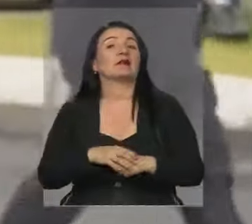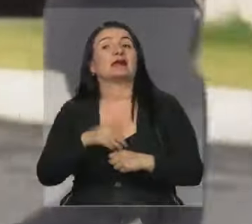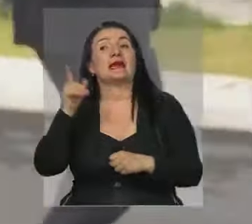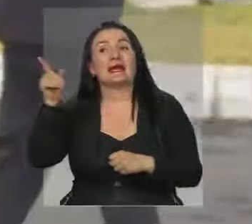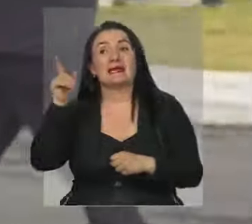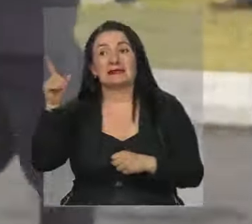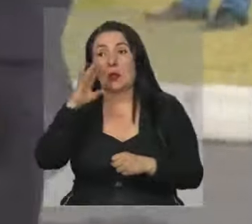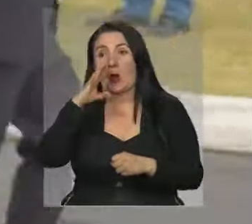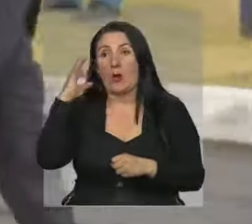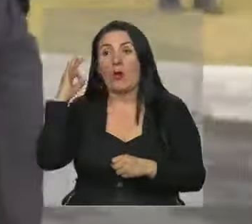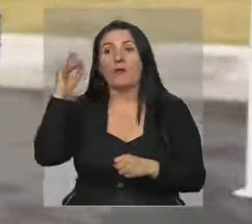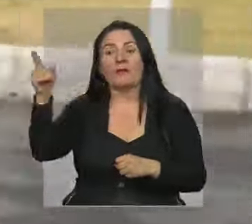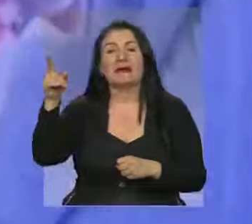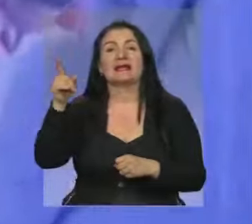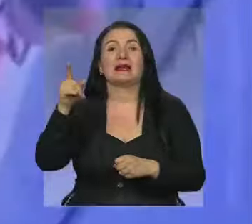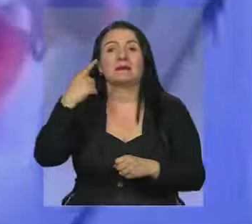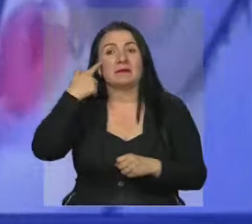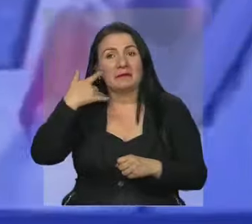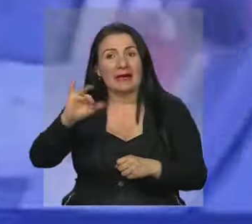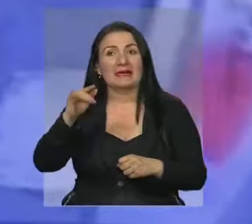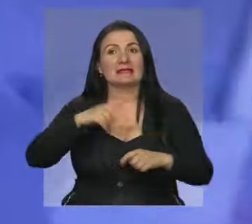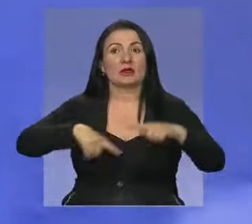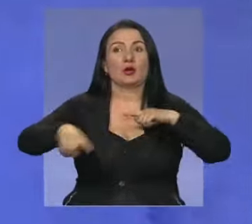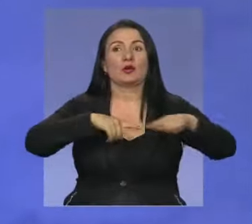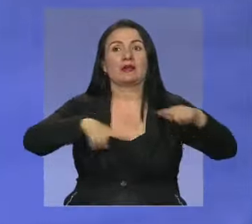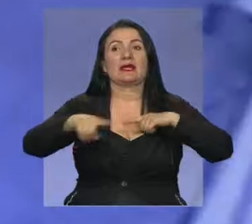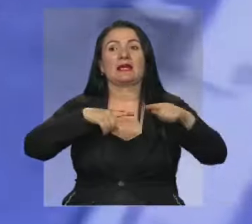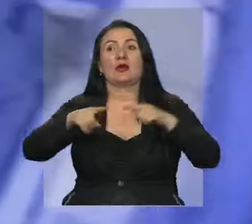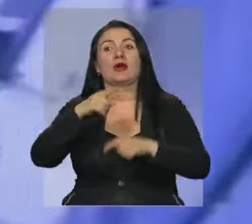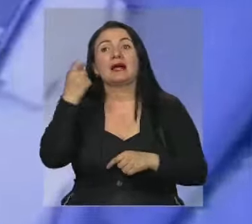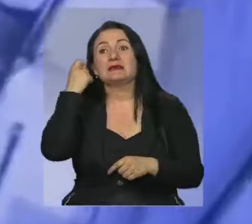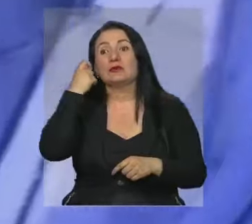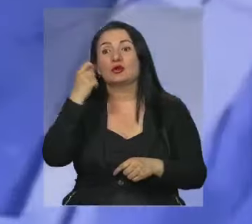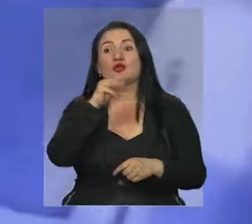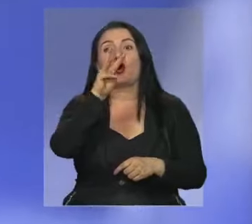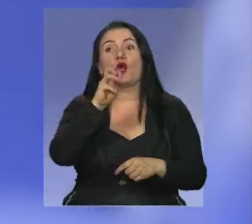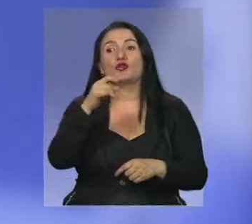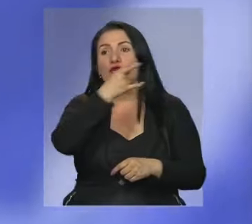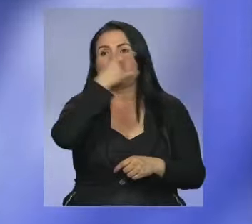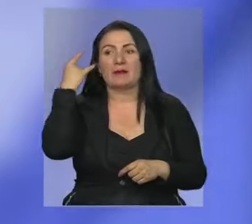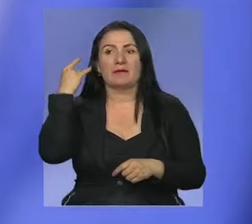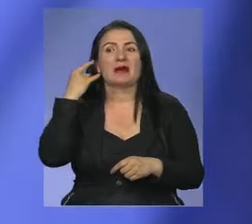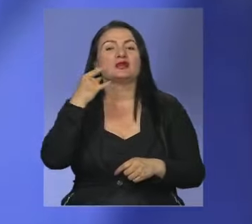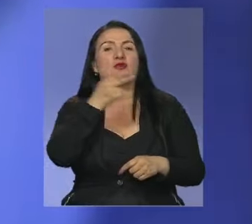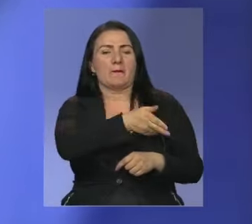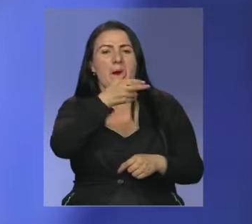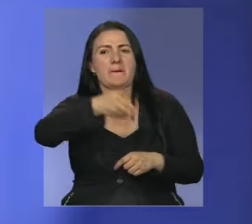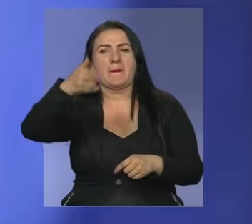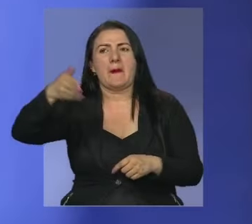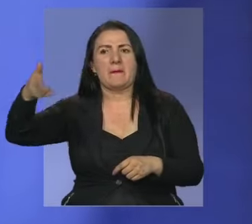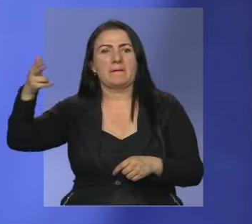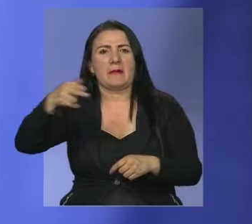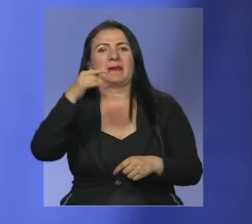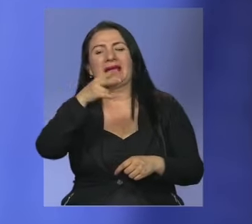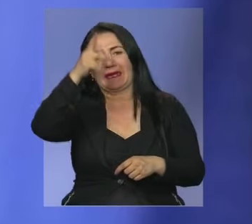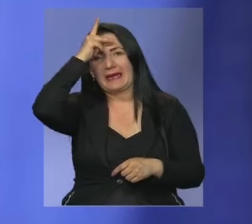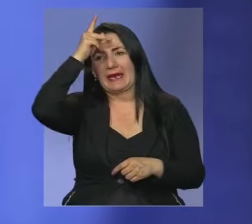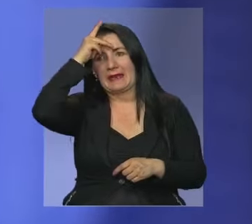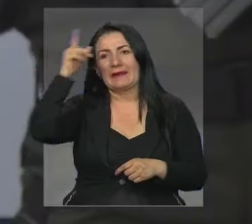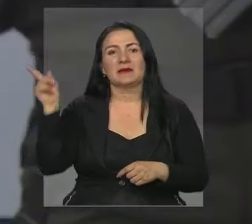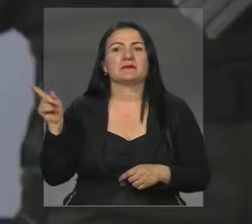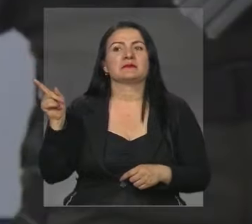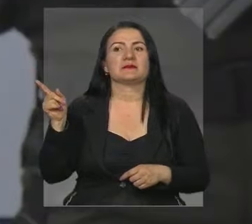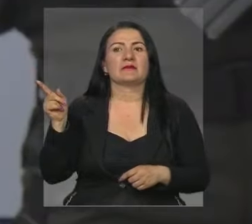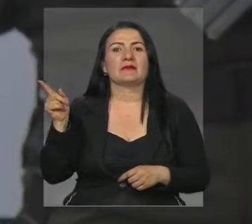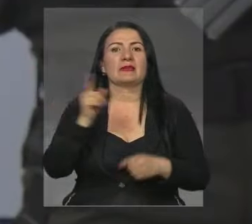que este sujeto presuntamente habría coordinado el atentado del pasado 8 de marzo a comerciantes del frigorífico en Kennedy. El año